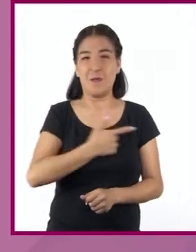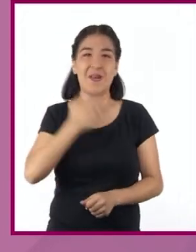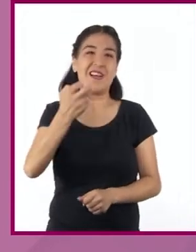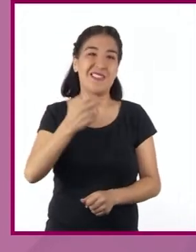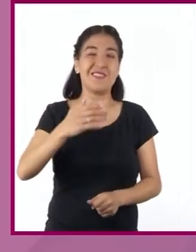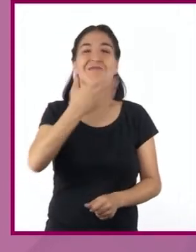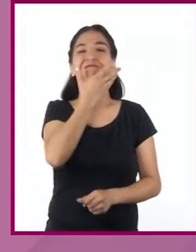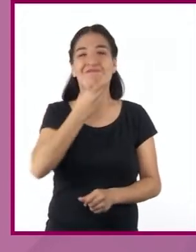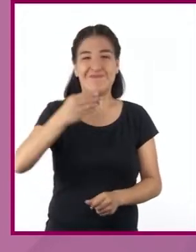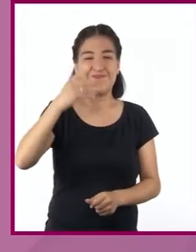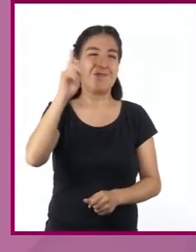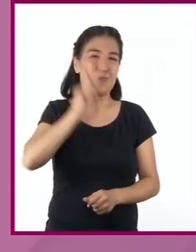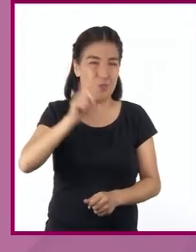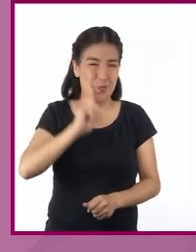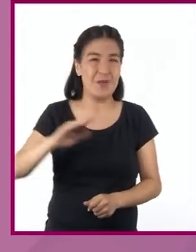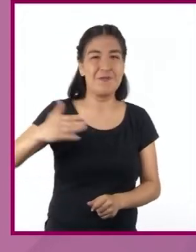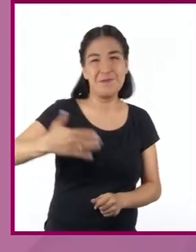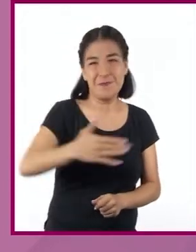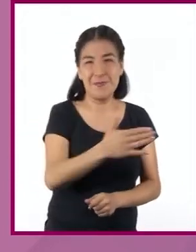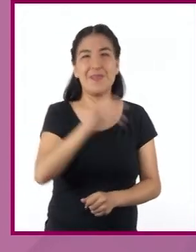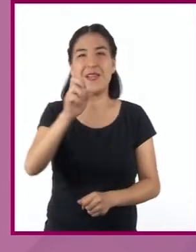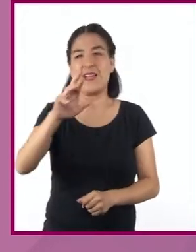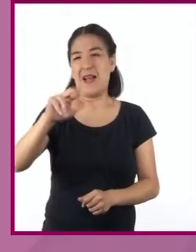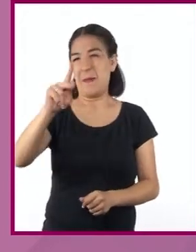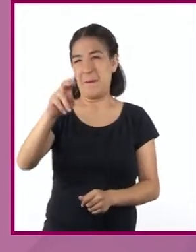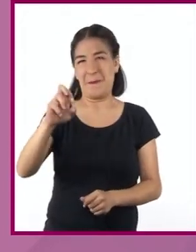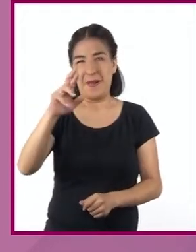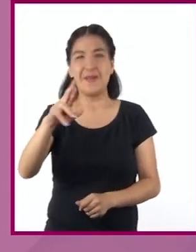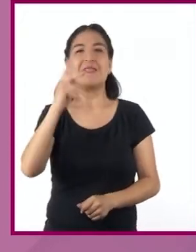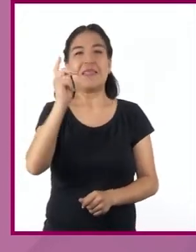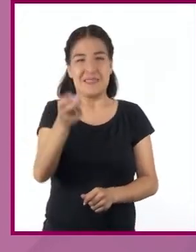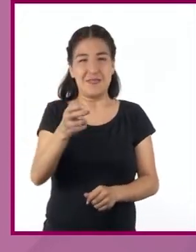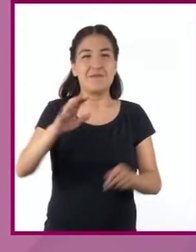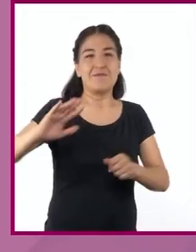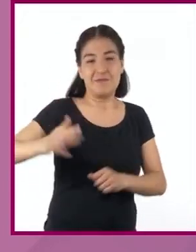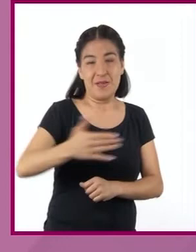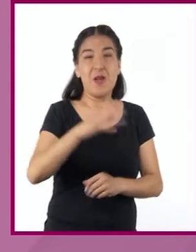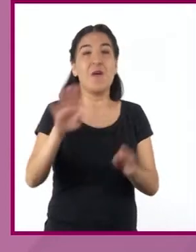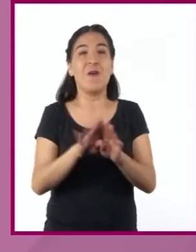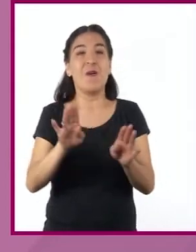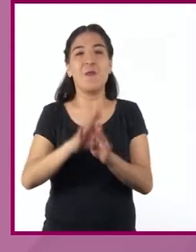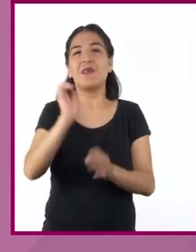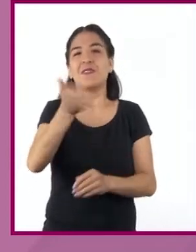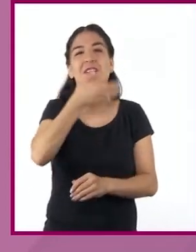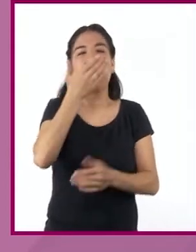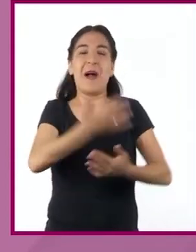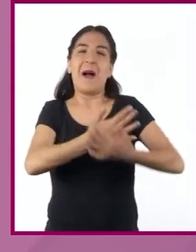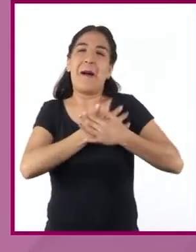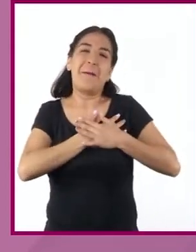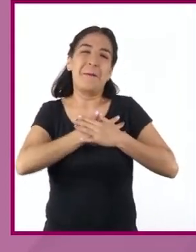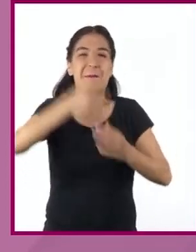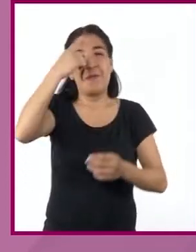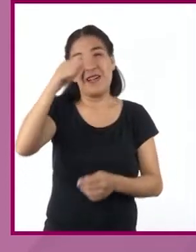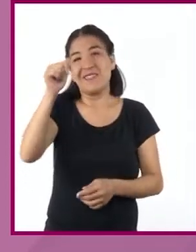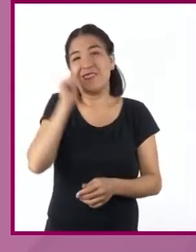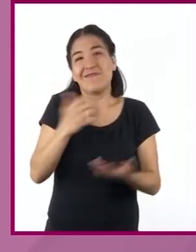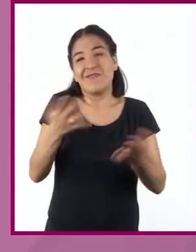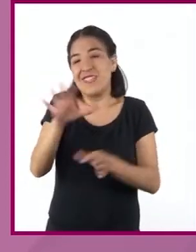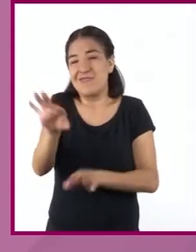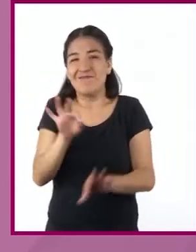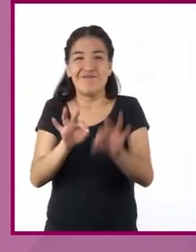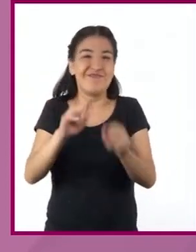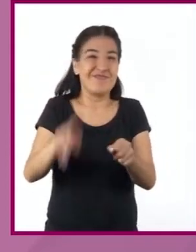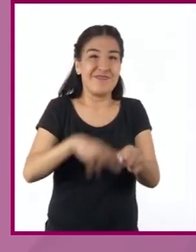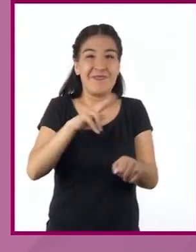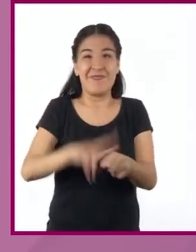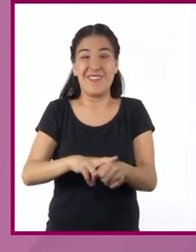que aguantarlos por el resto de nuestra vida. Digamos que es un caso de amor eterno por selección natural,